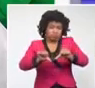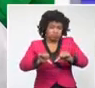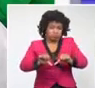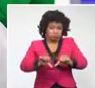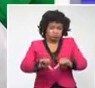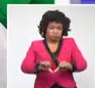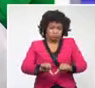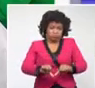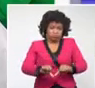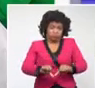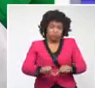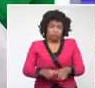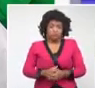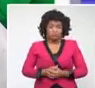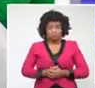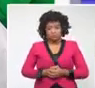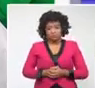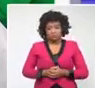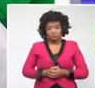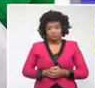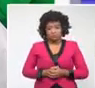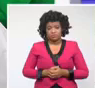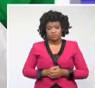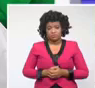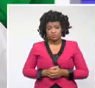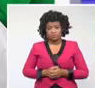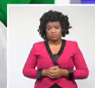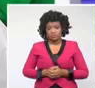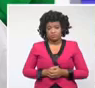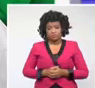clínico y en el día de ayer,